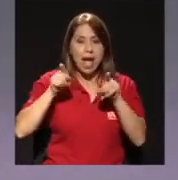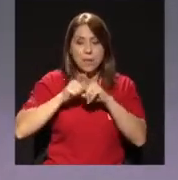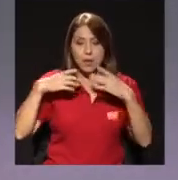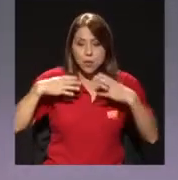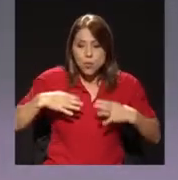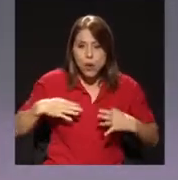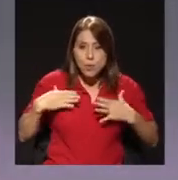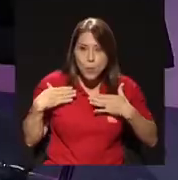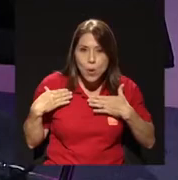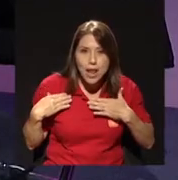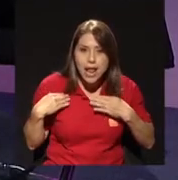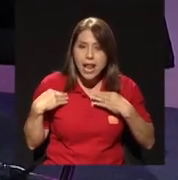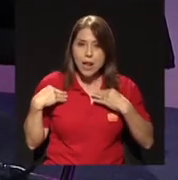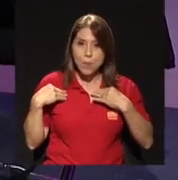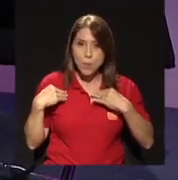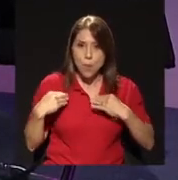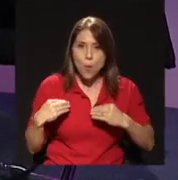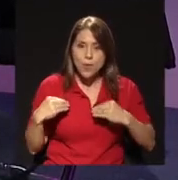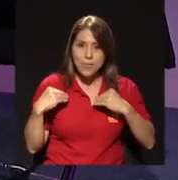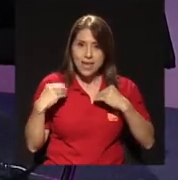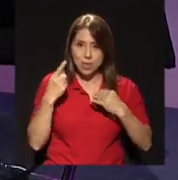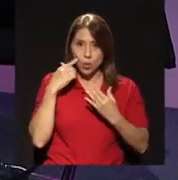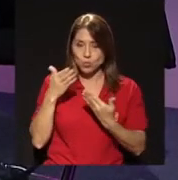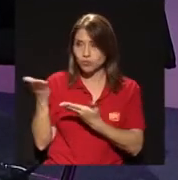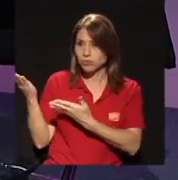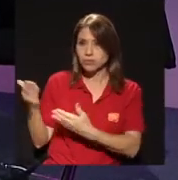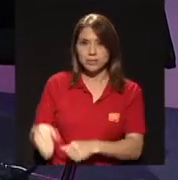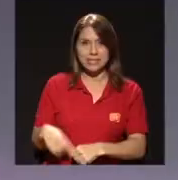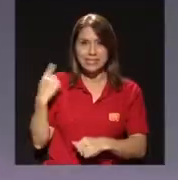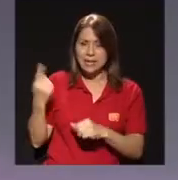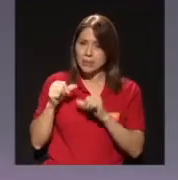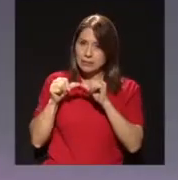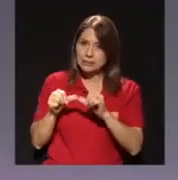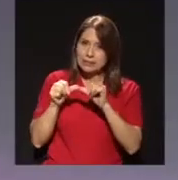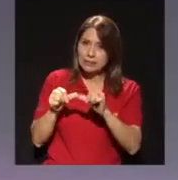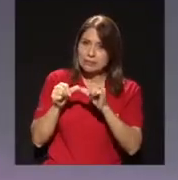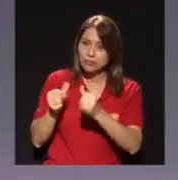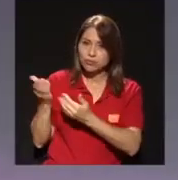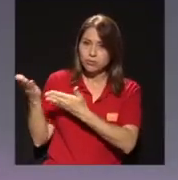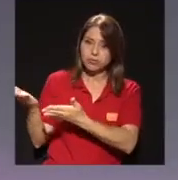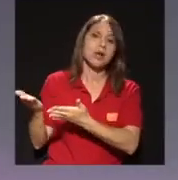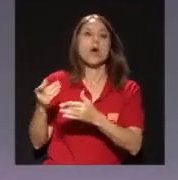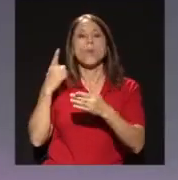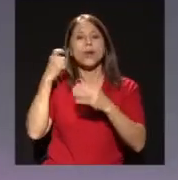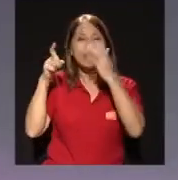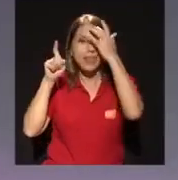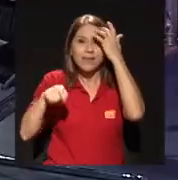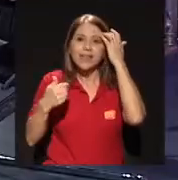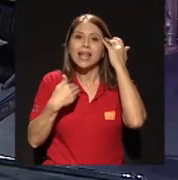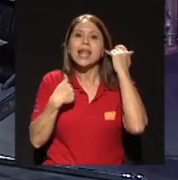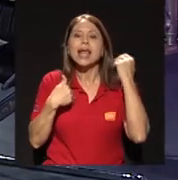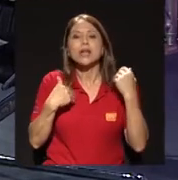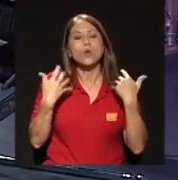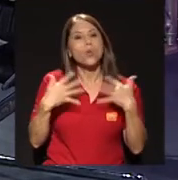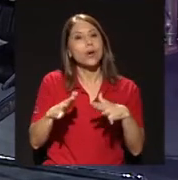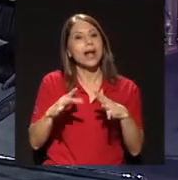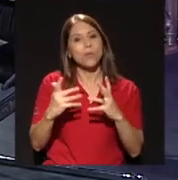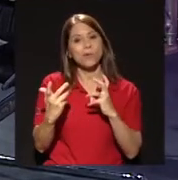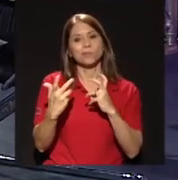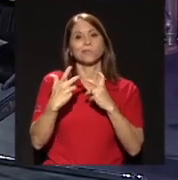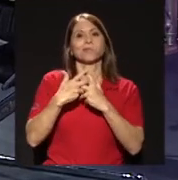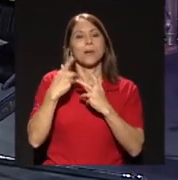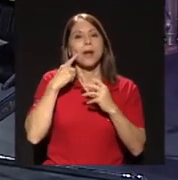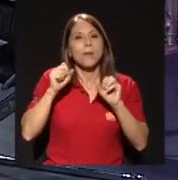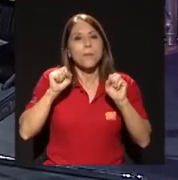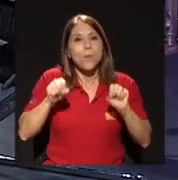porque el movimiento, te digo, es constante, ¿verdad? De estar en movimiento, porque tienen que tener una calibridad para poder agarrar